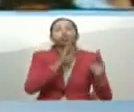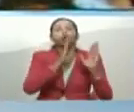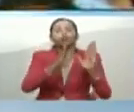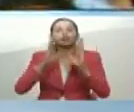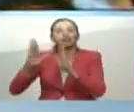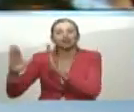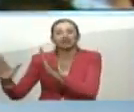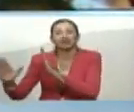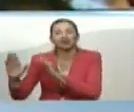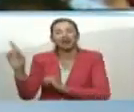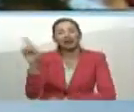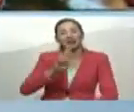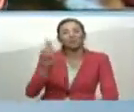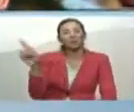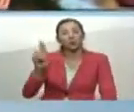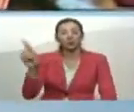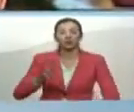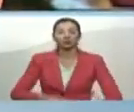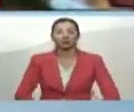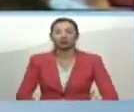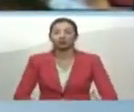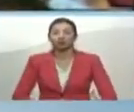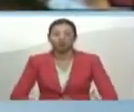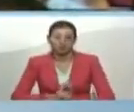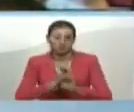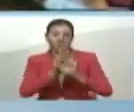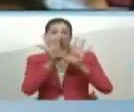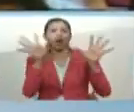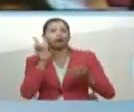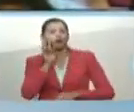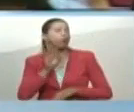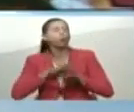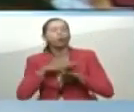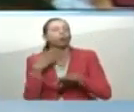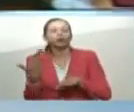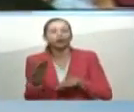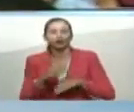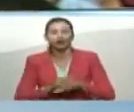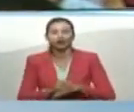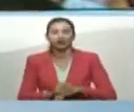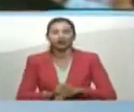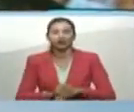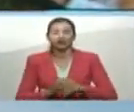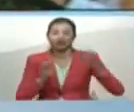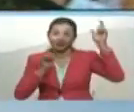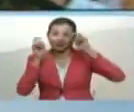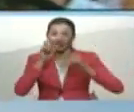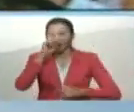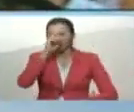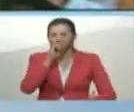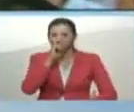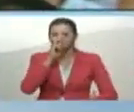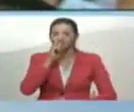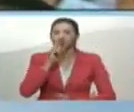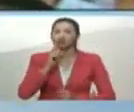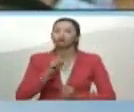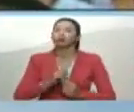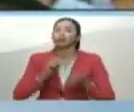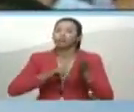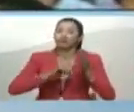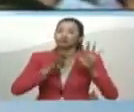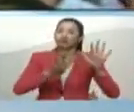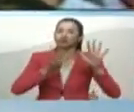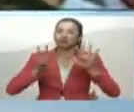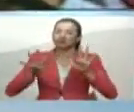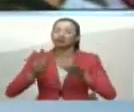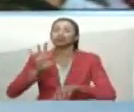cuya expresión más clara fue cuando el presidente Chávez, el 5 de agosto de 1999,